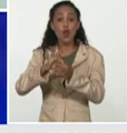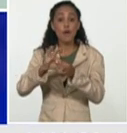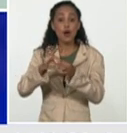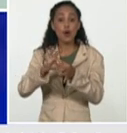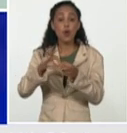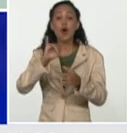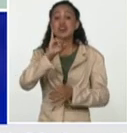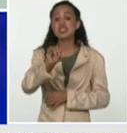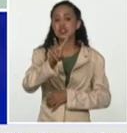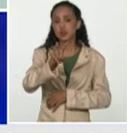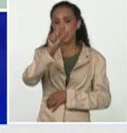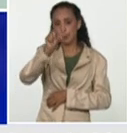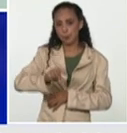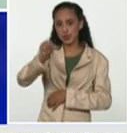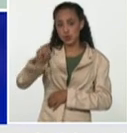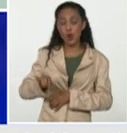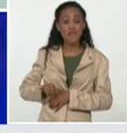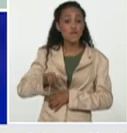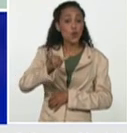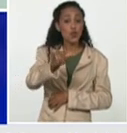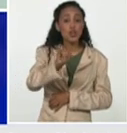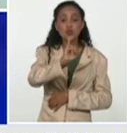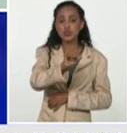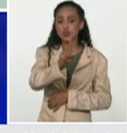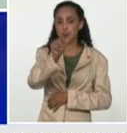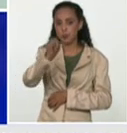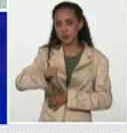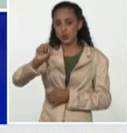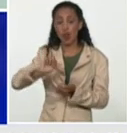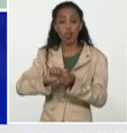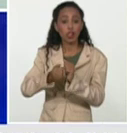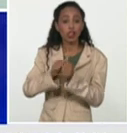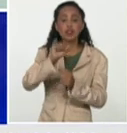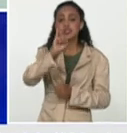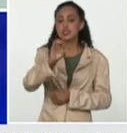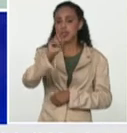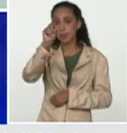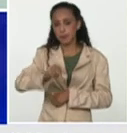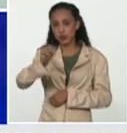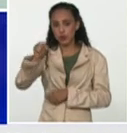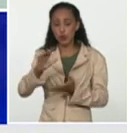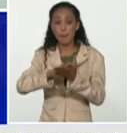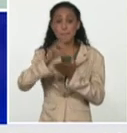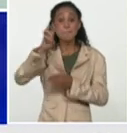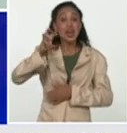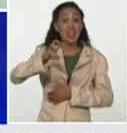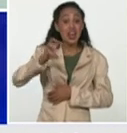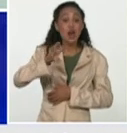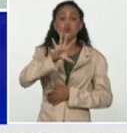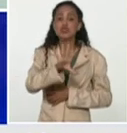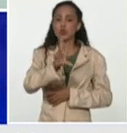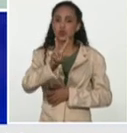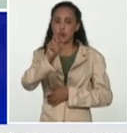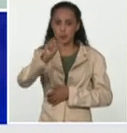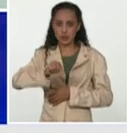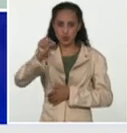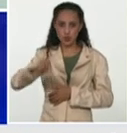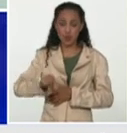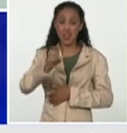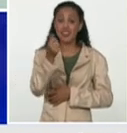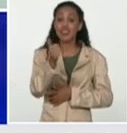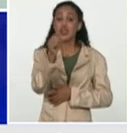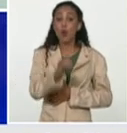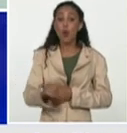62, Boyero 61, Arroyo Naranjo 60, Marianao 52, 10 de